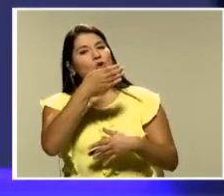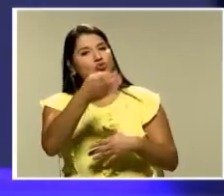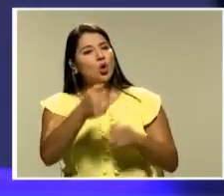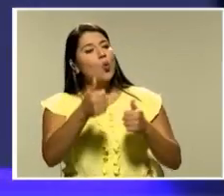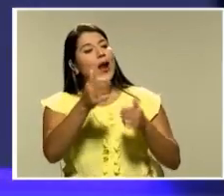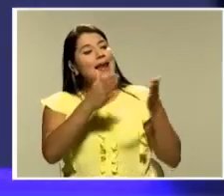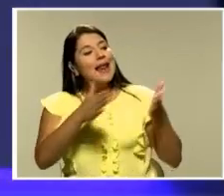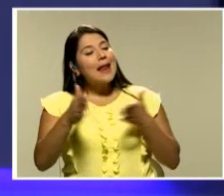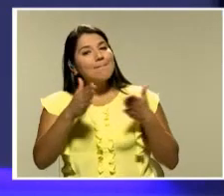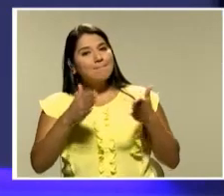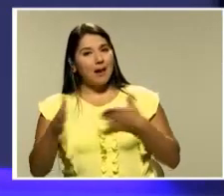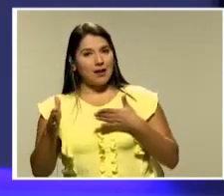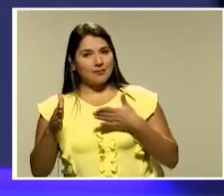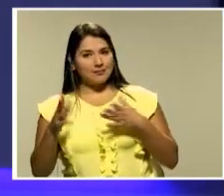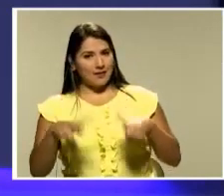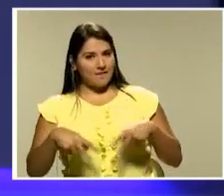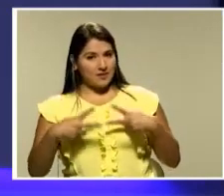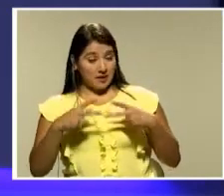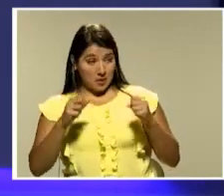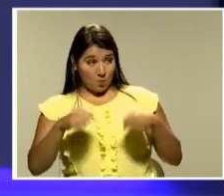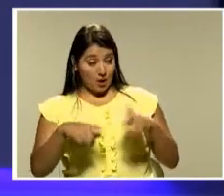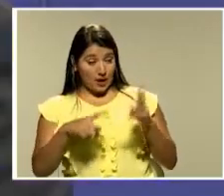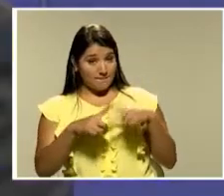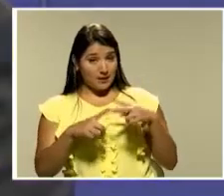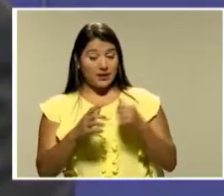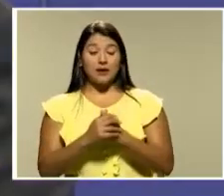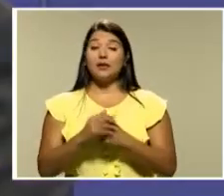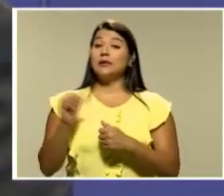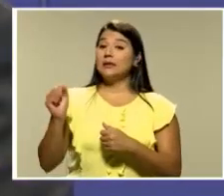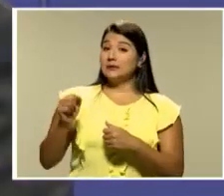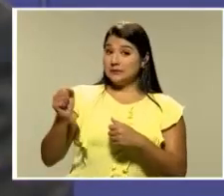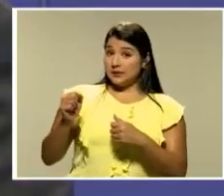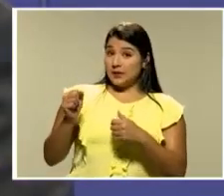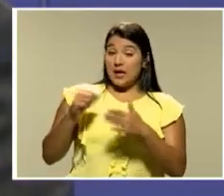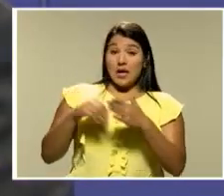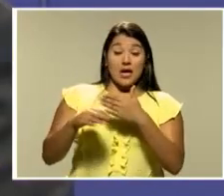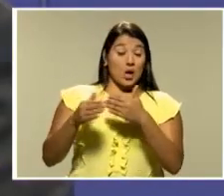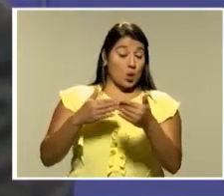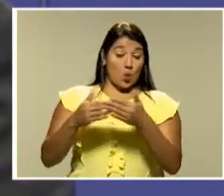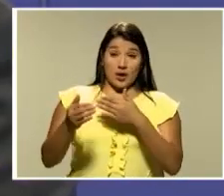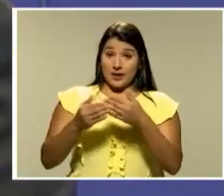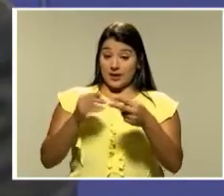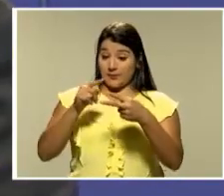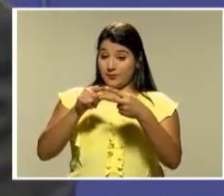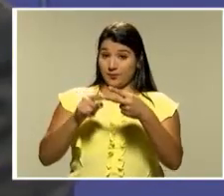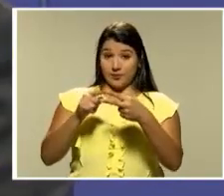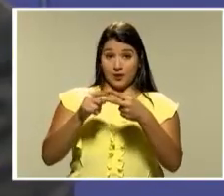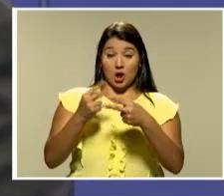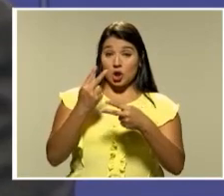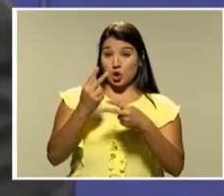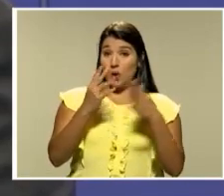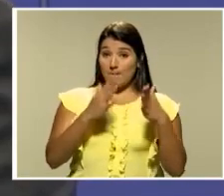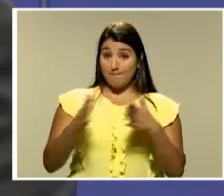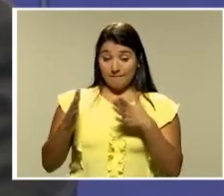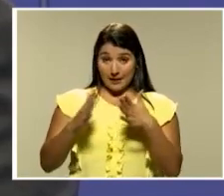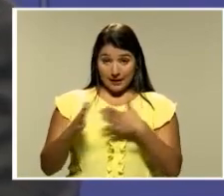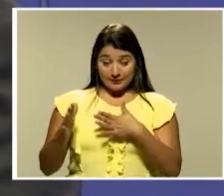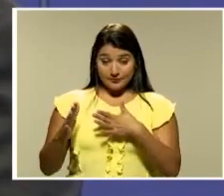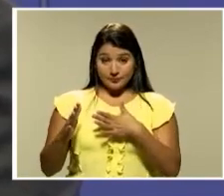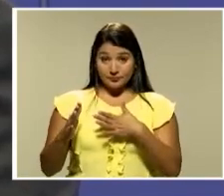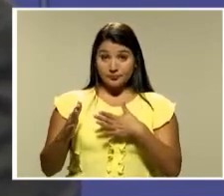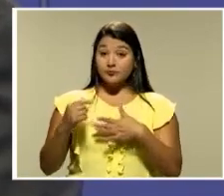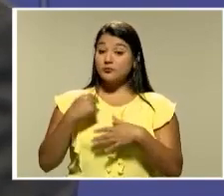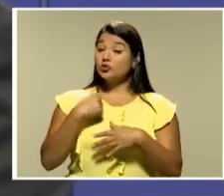el plan de juego que podrían aplicar? Sí, en cualquiera de los 2 planes de vuelo hay